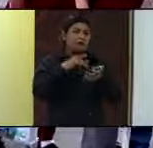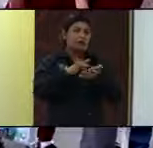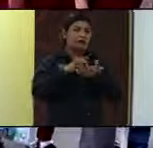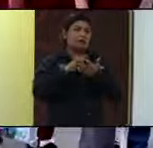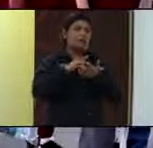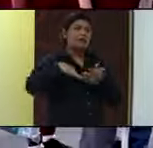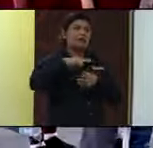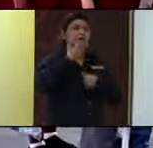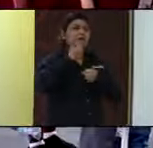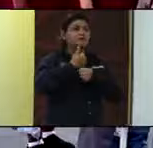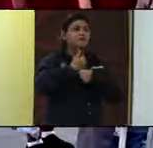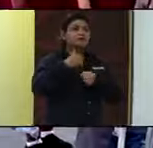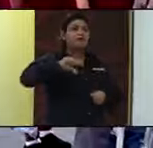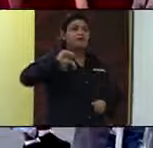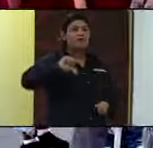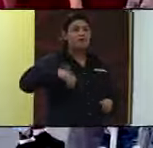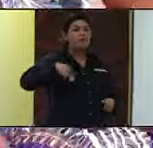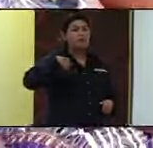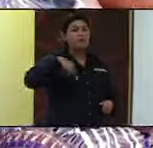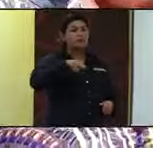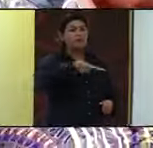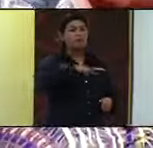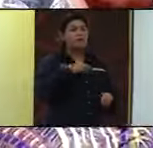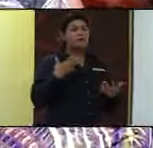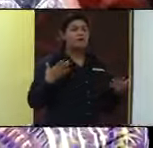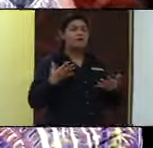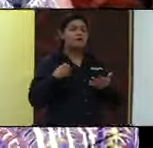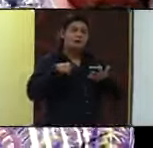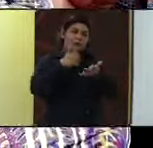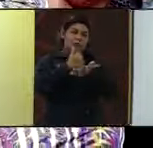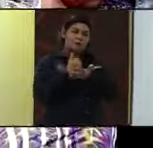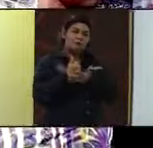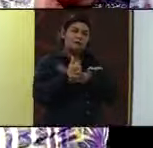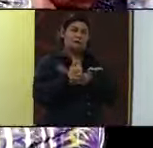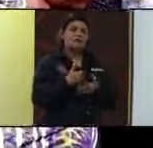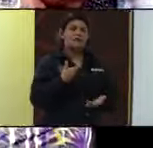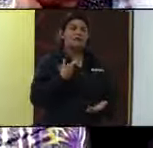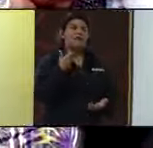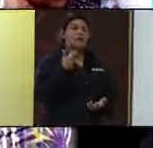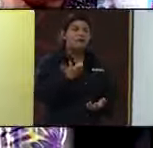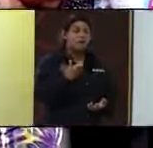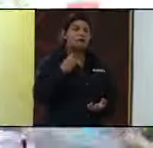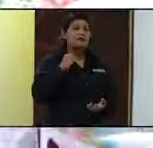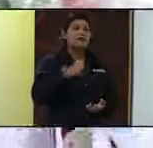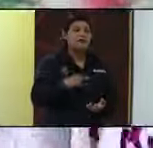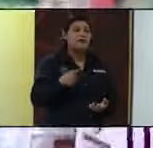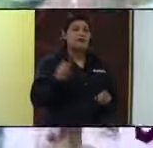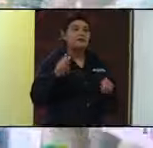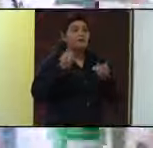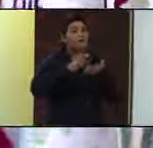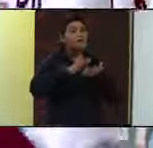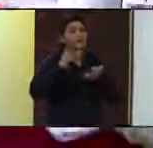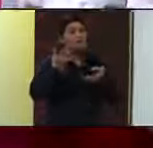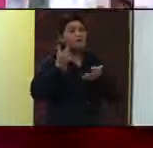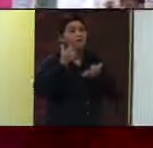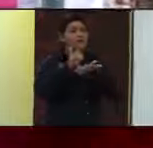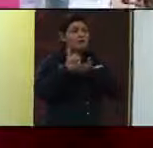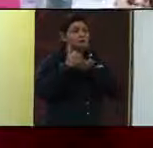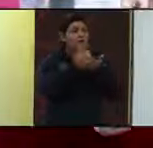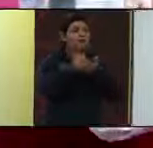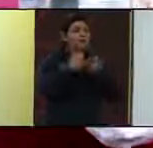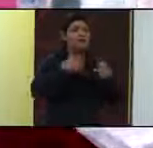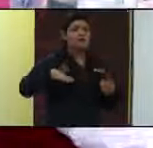adultos mayores y todo. Para nosotros es una ayuda económicamente también, y pues gracias por las ayudas que están brindando a toda